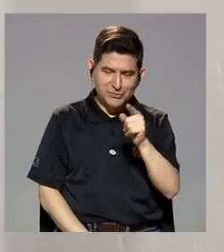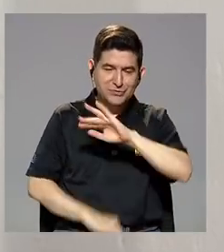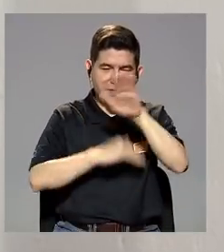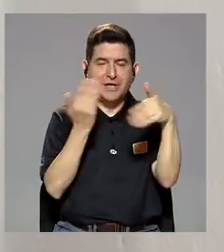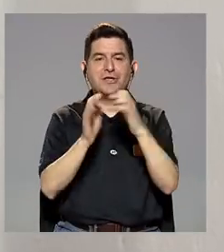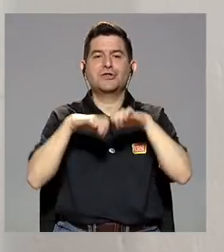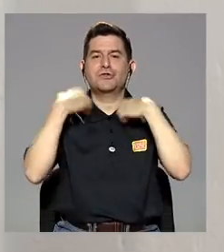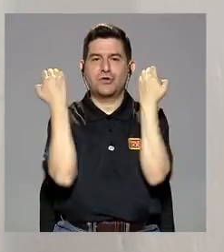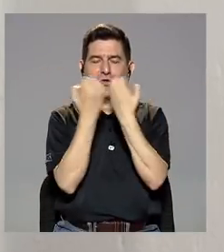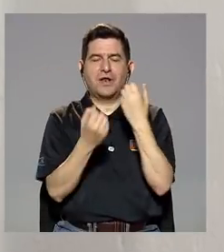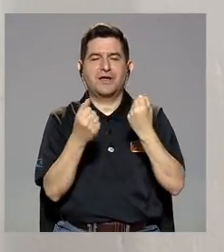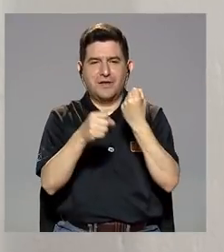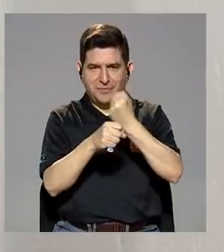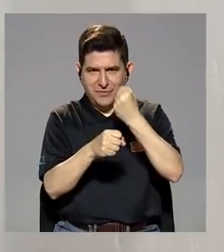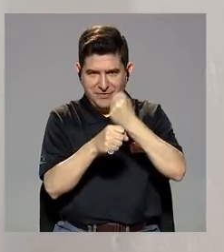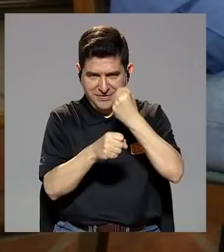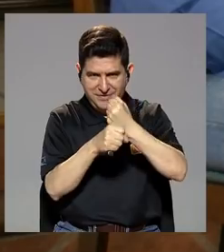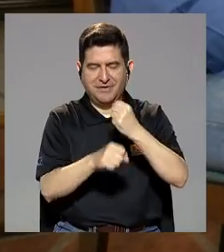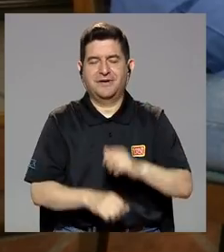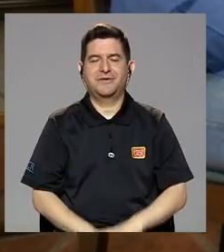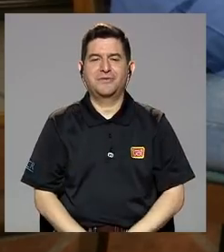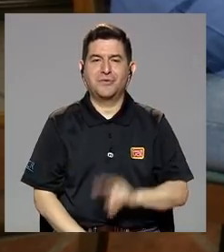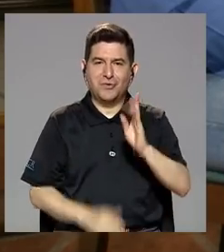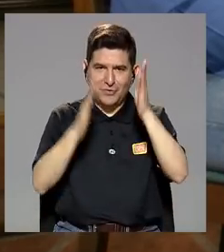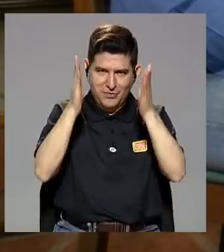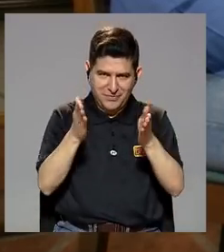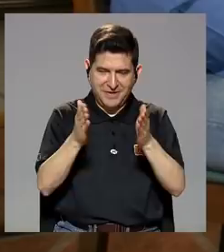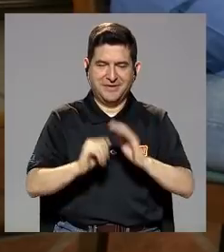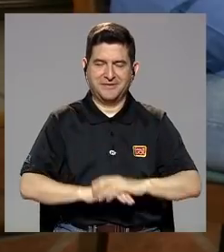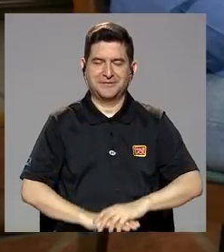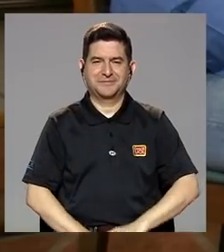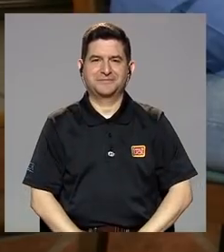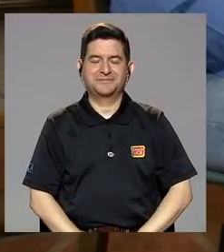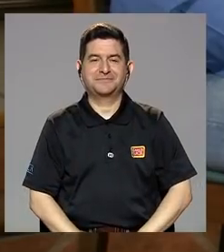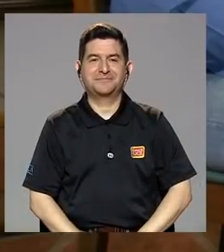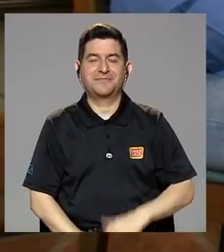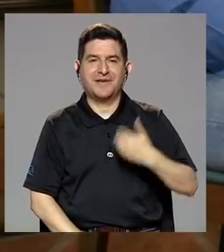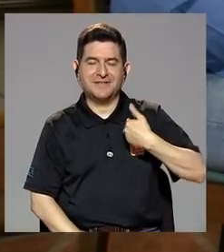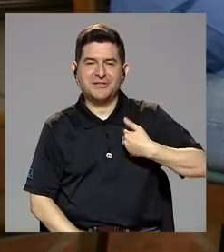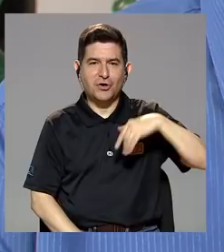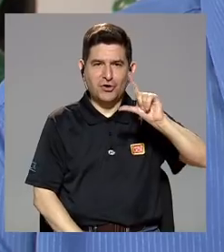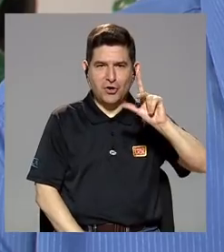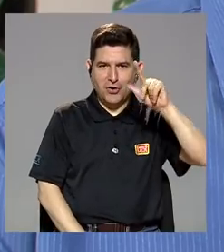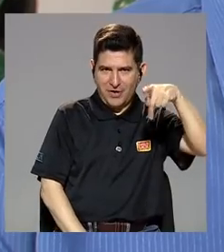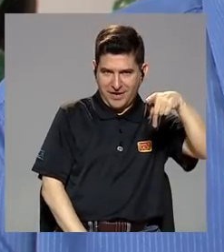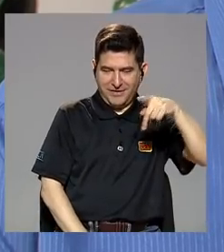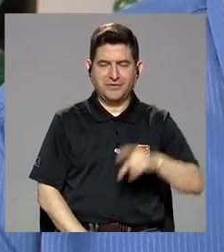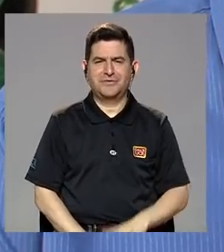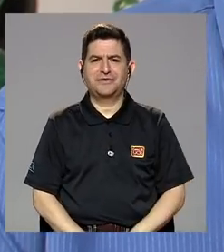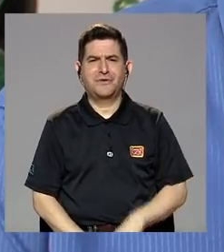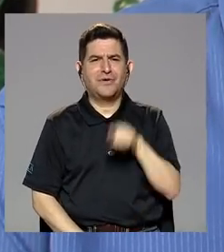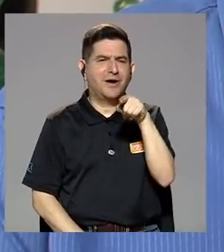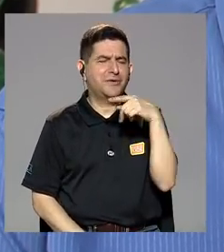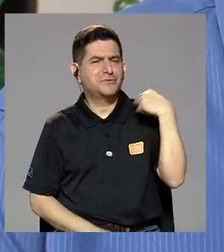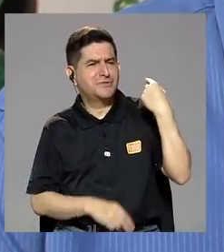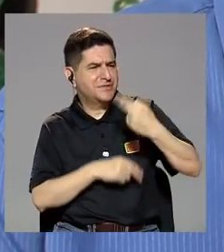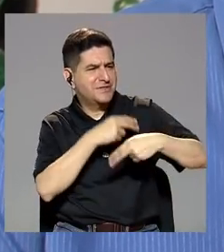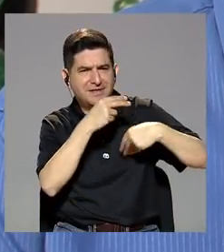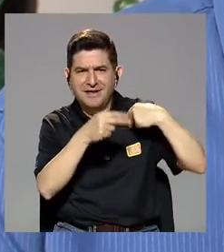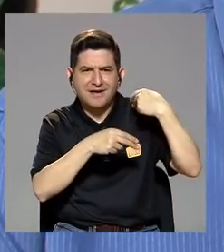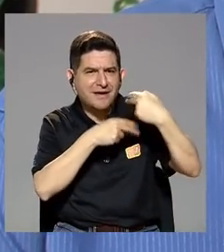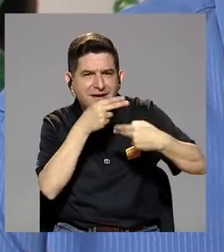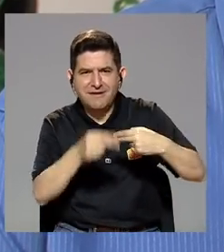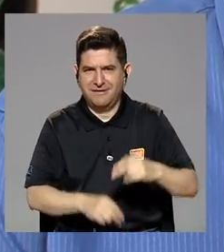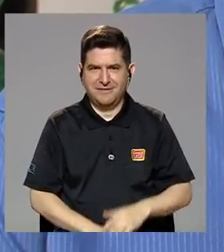todo el equipo de colaboradores compañeros pues dominarlos que le heredó